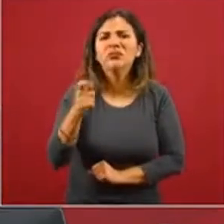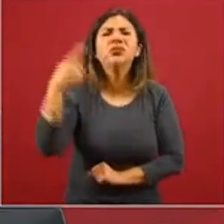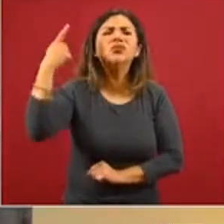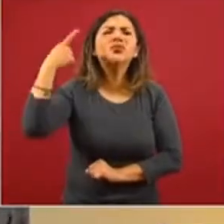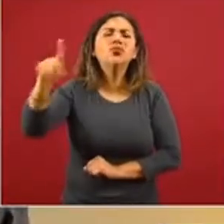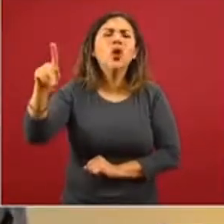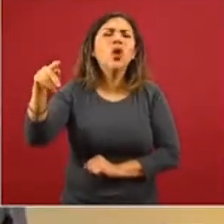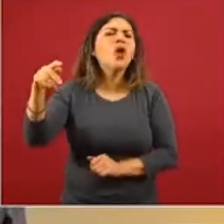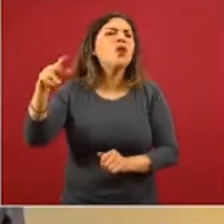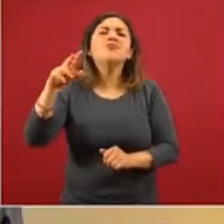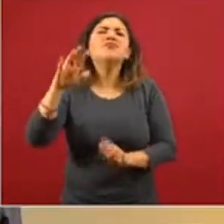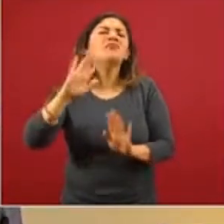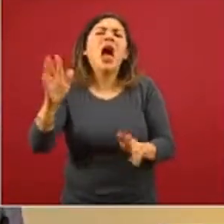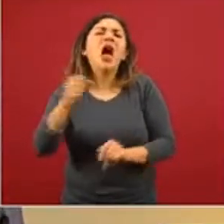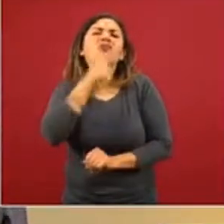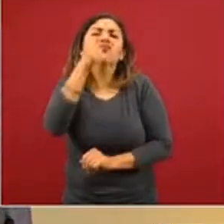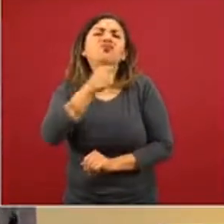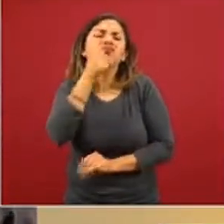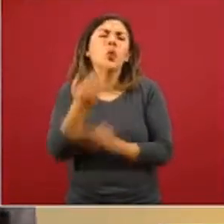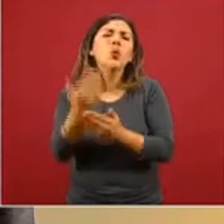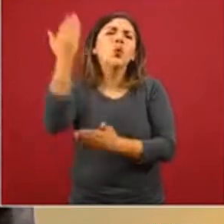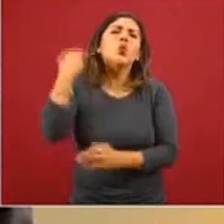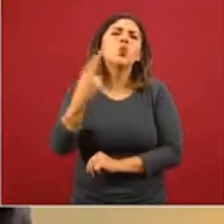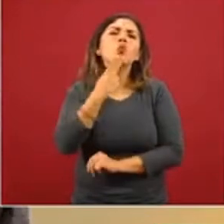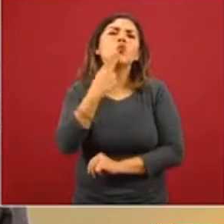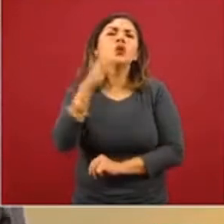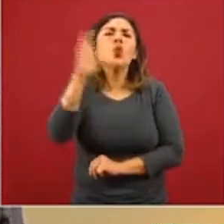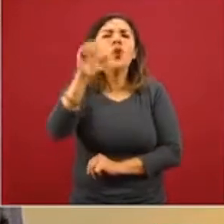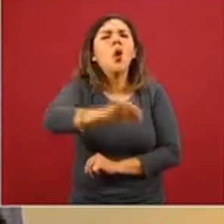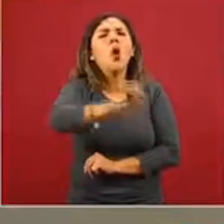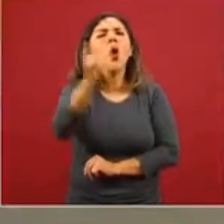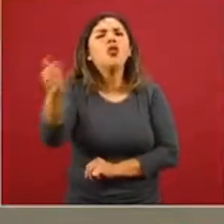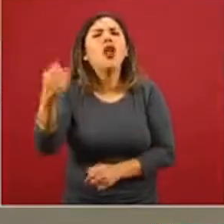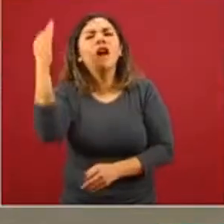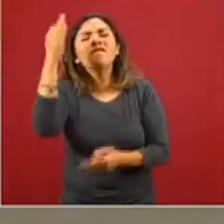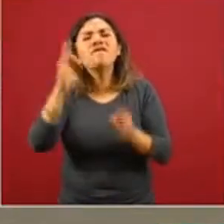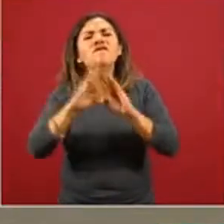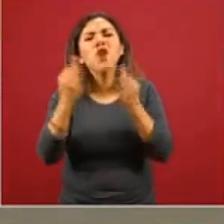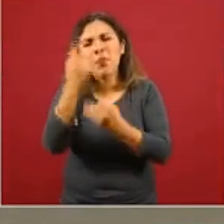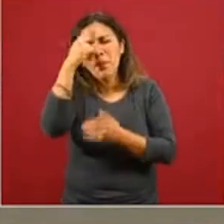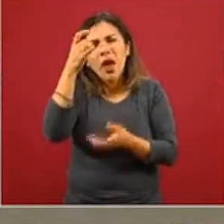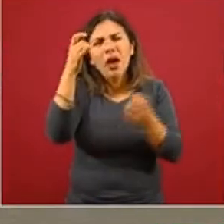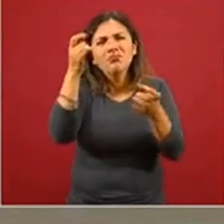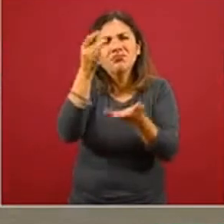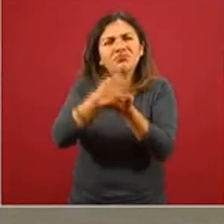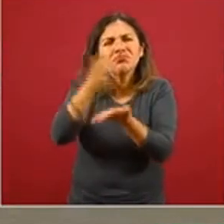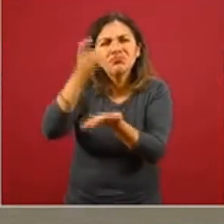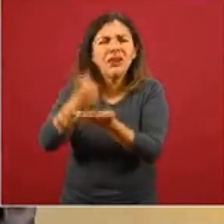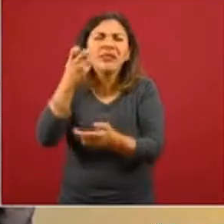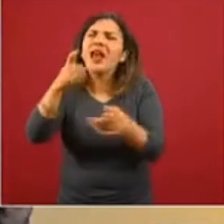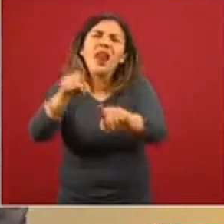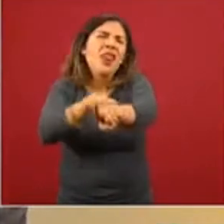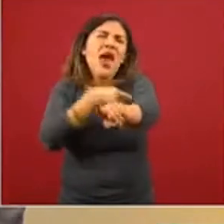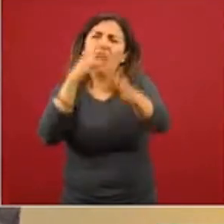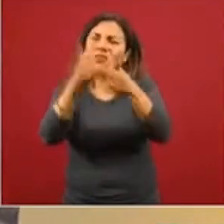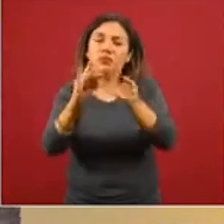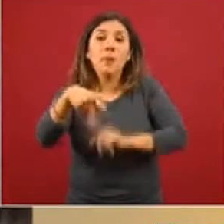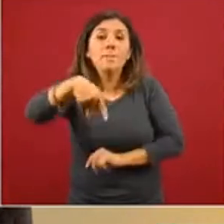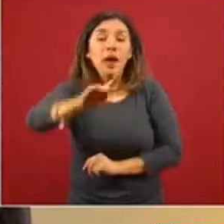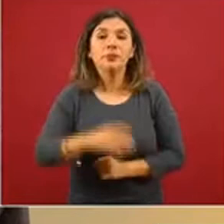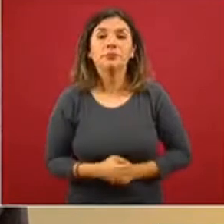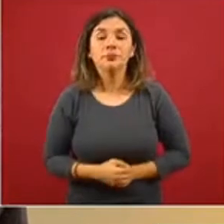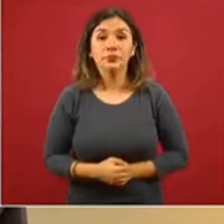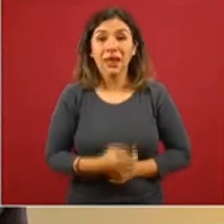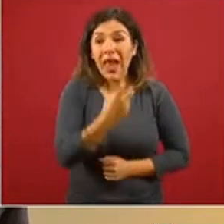clínico ya obsoleto que se usaba cuando había otros medios de diagnóstico radiológico, pero en fin, eso es más largo de explicar. El punto es,